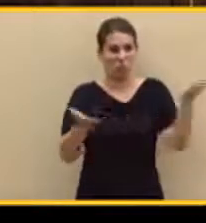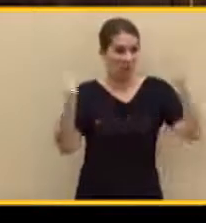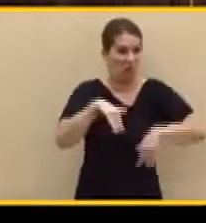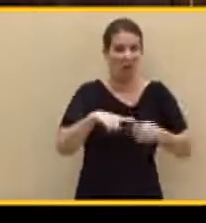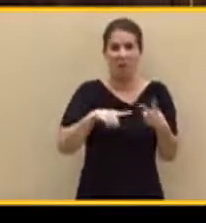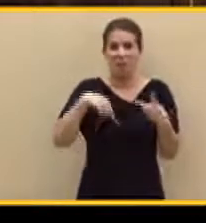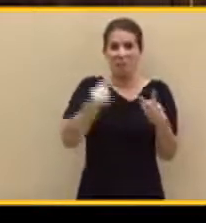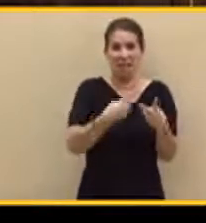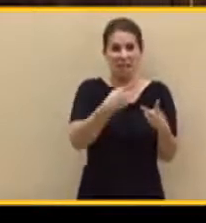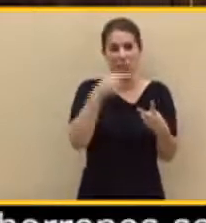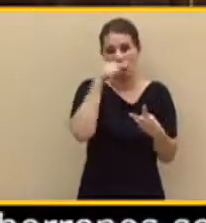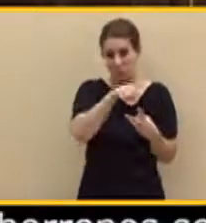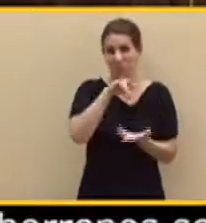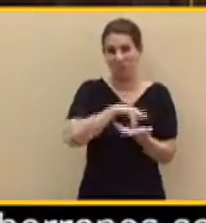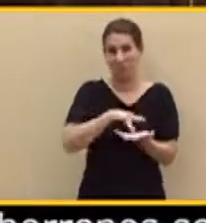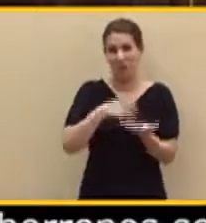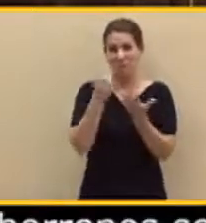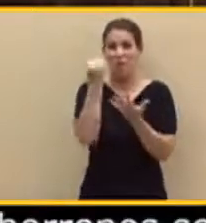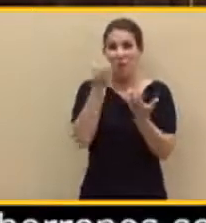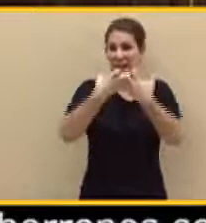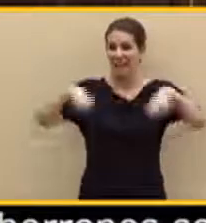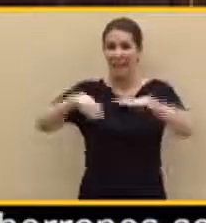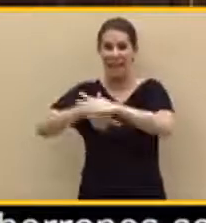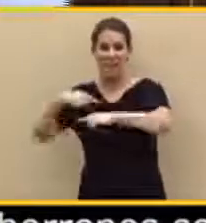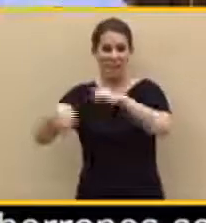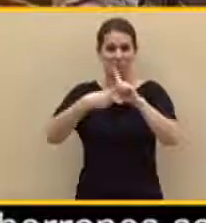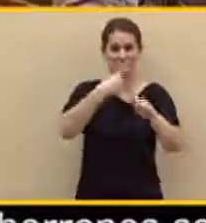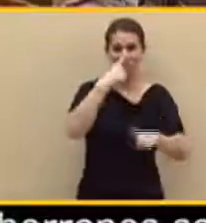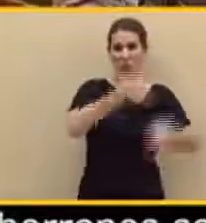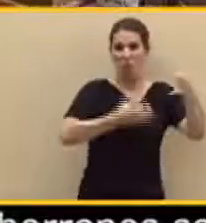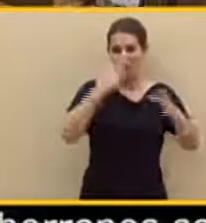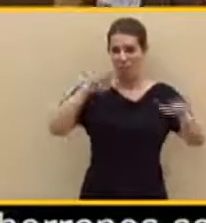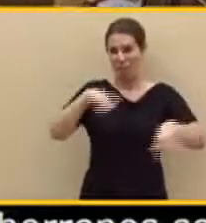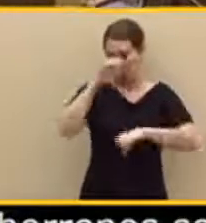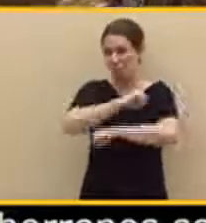dinamitó la separación de poderes entre el Ejecutivo y el Poder Judicial.